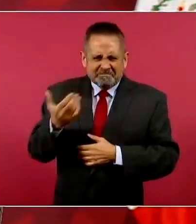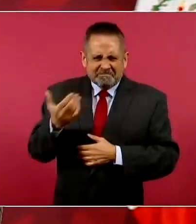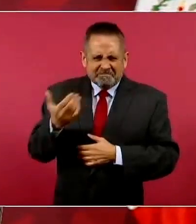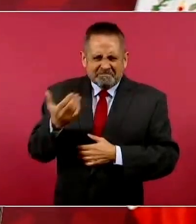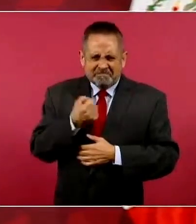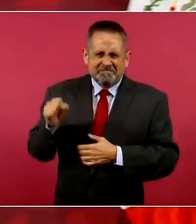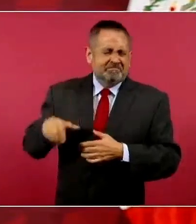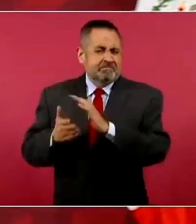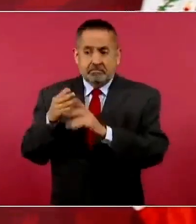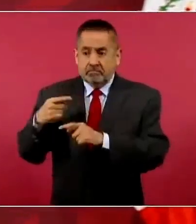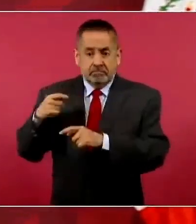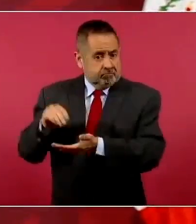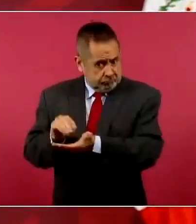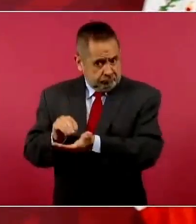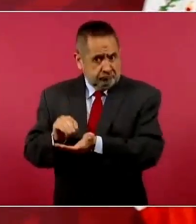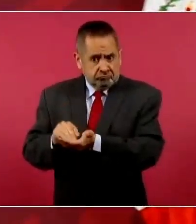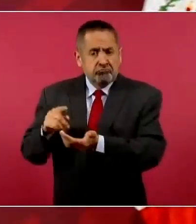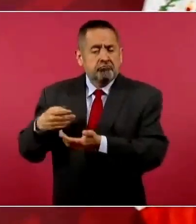Hasta la fecha,